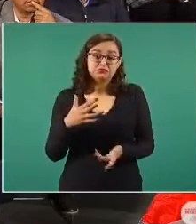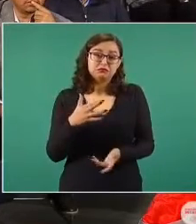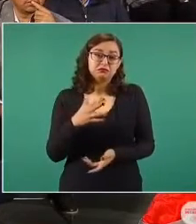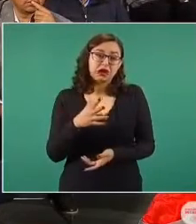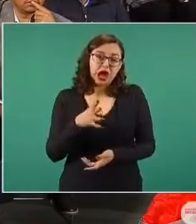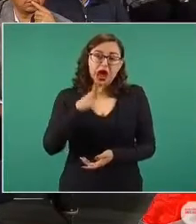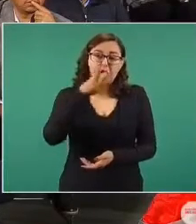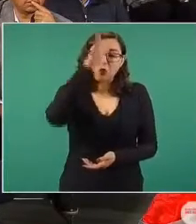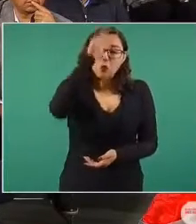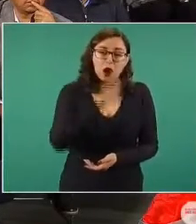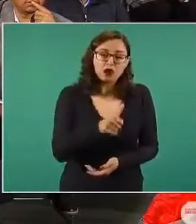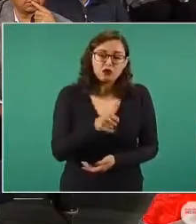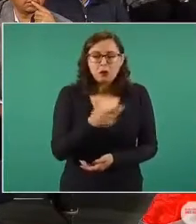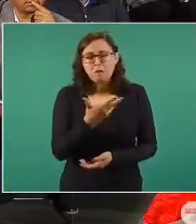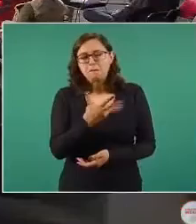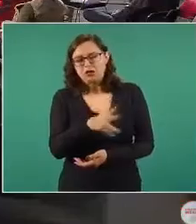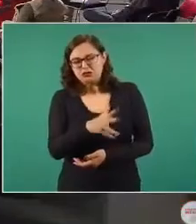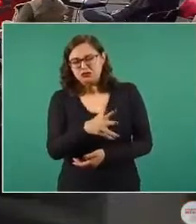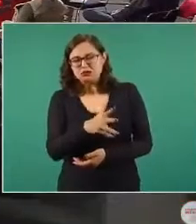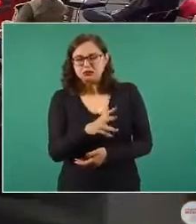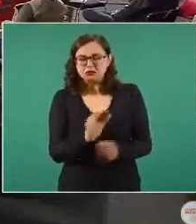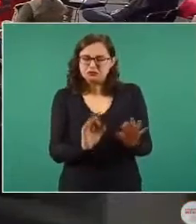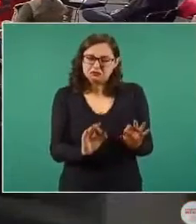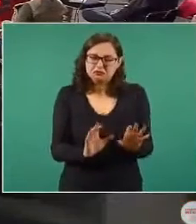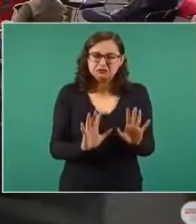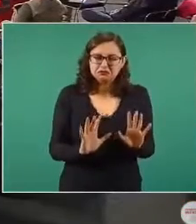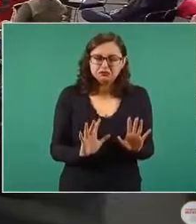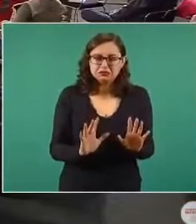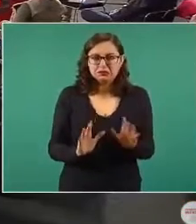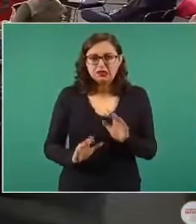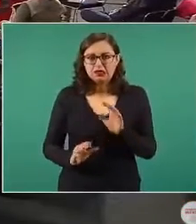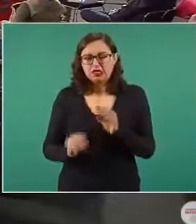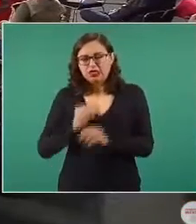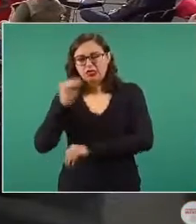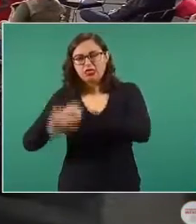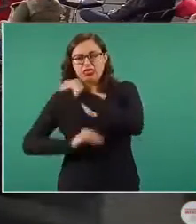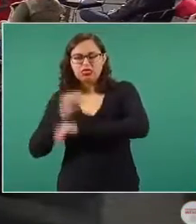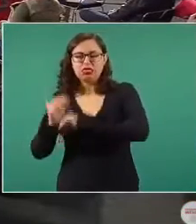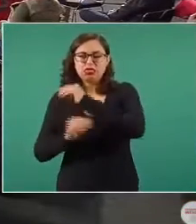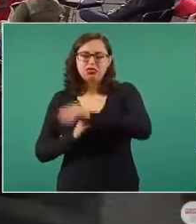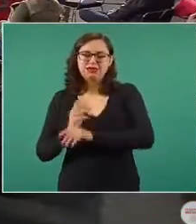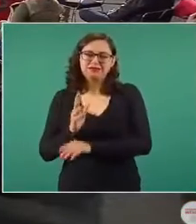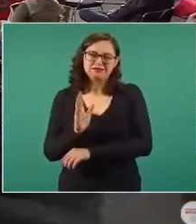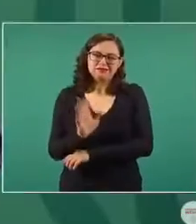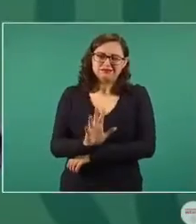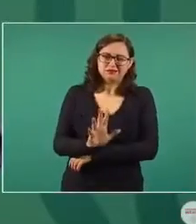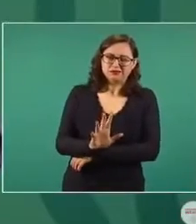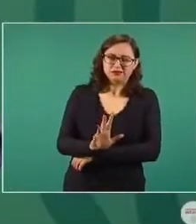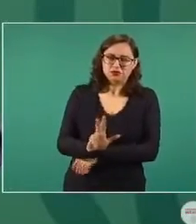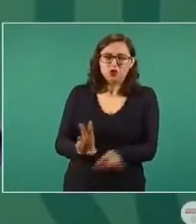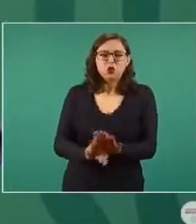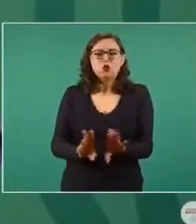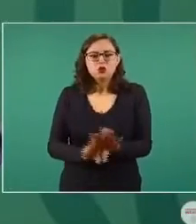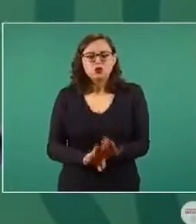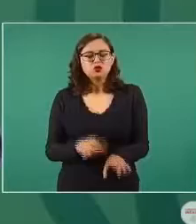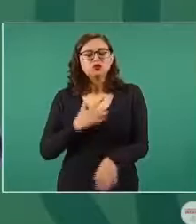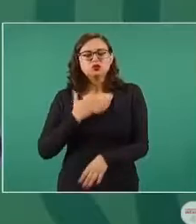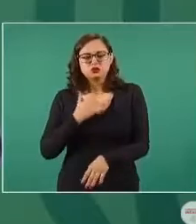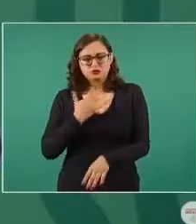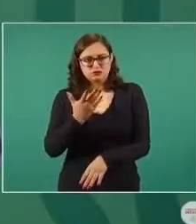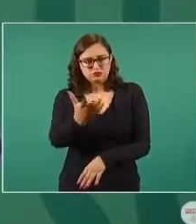Entonces, esa sería mi primera pregunta. Sí, ya se está viendo. Y sí, hay esta diferencia.